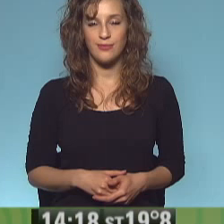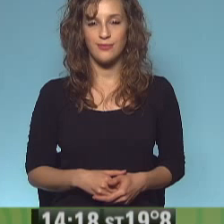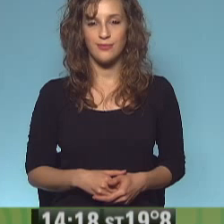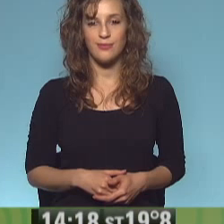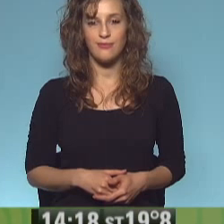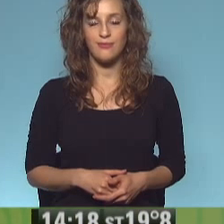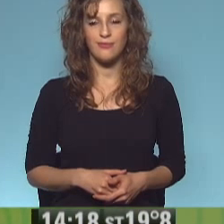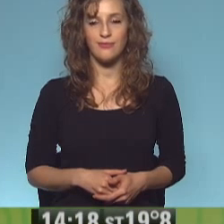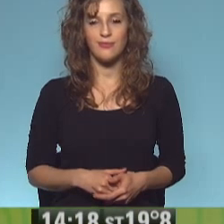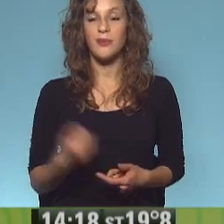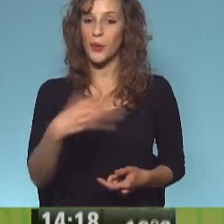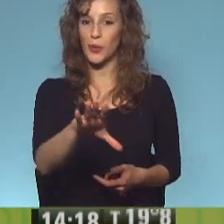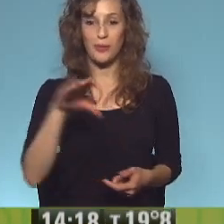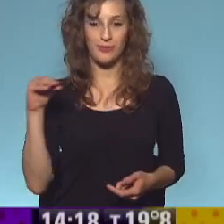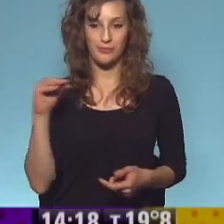¡Codos!